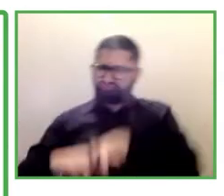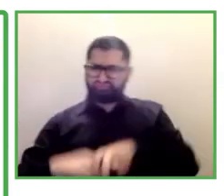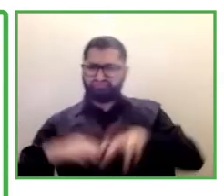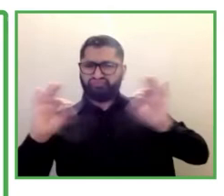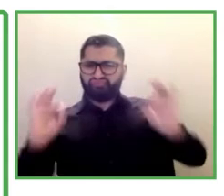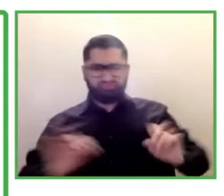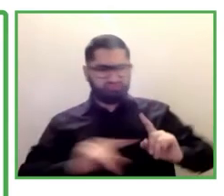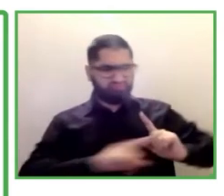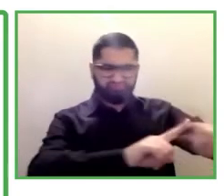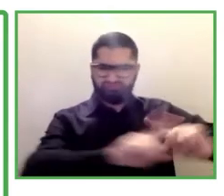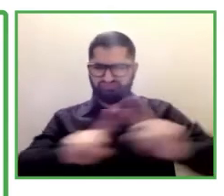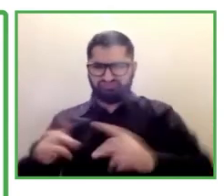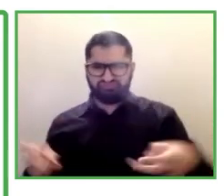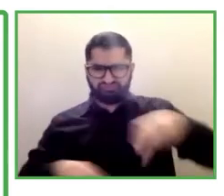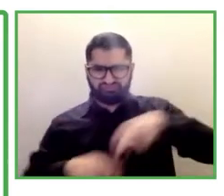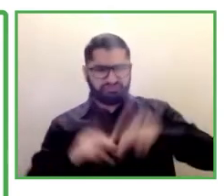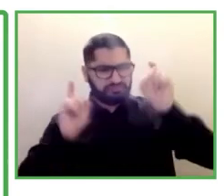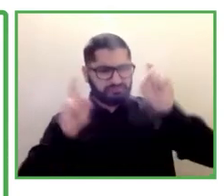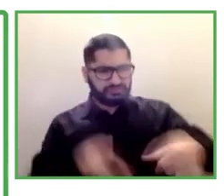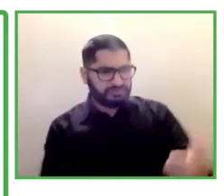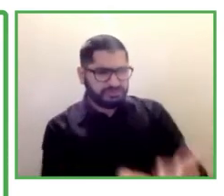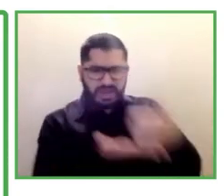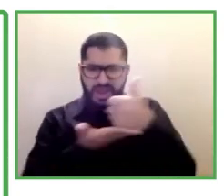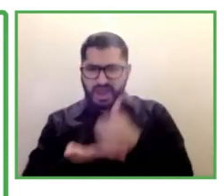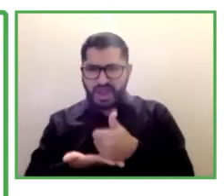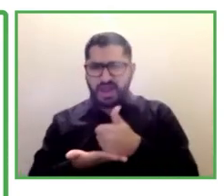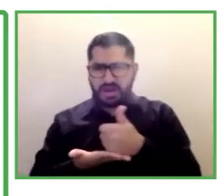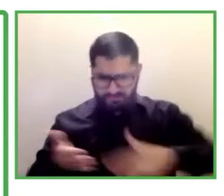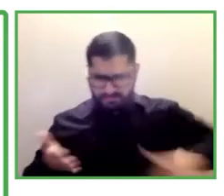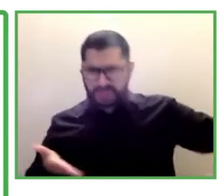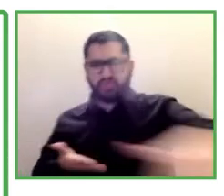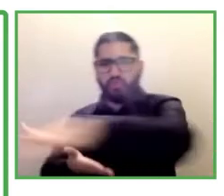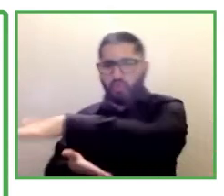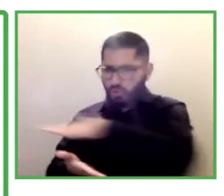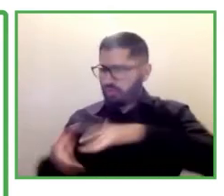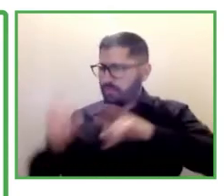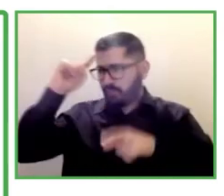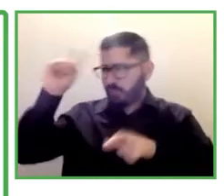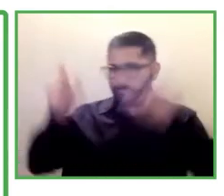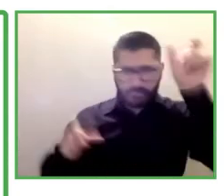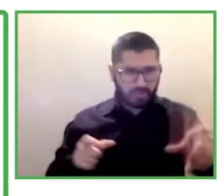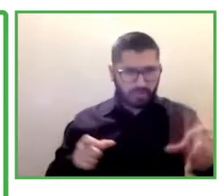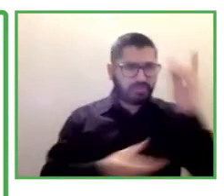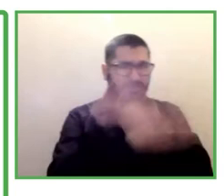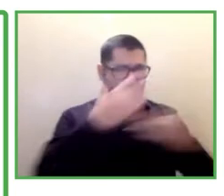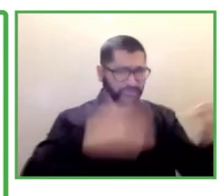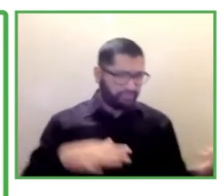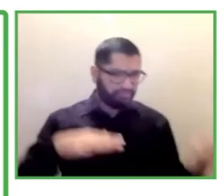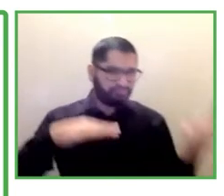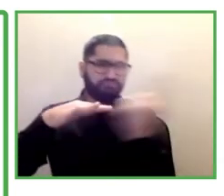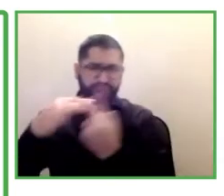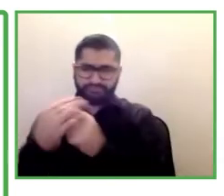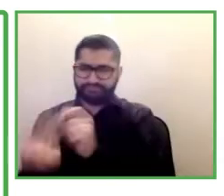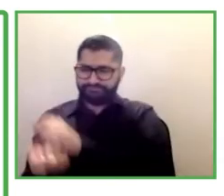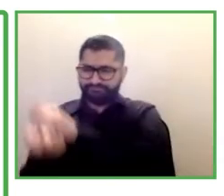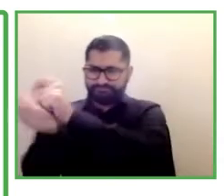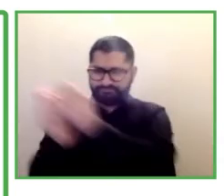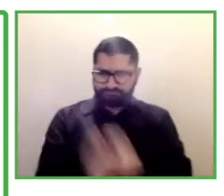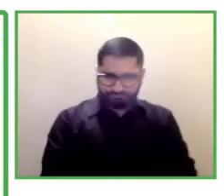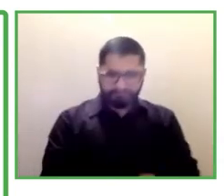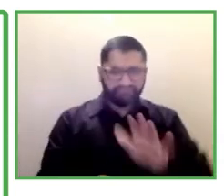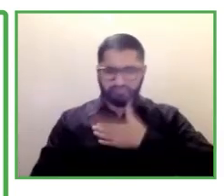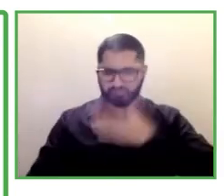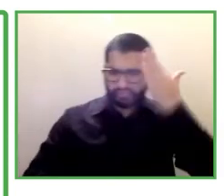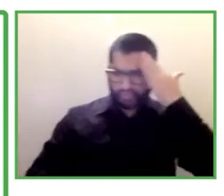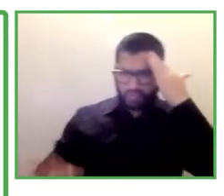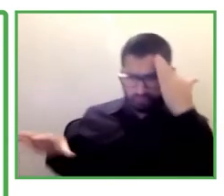decir, les di un ejemplo de un caso de estudio de un empleado con discapacidad auditiva, como lo